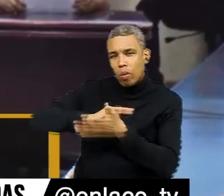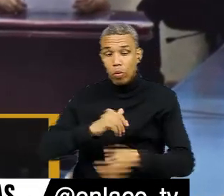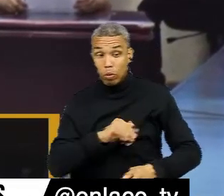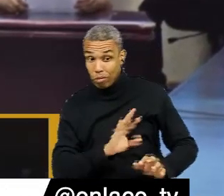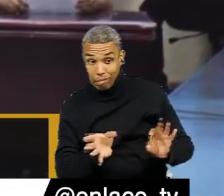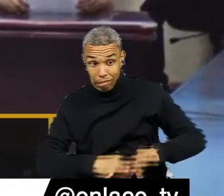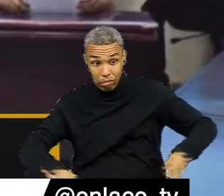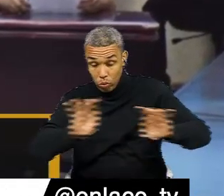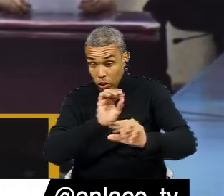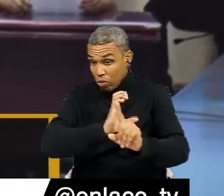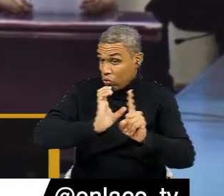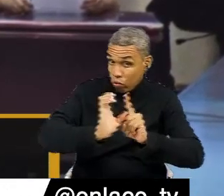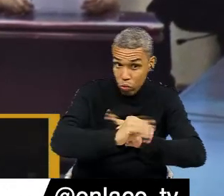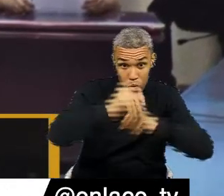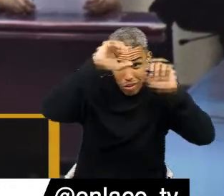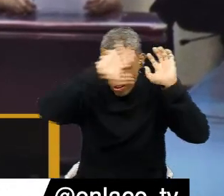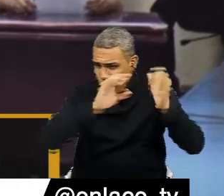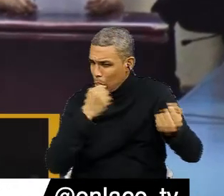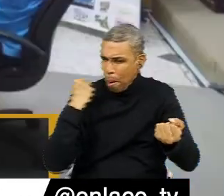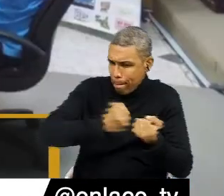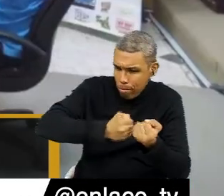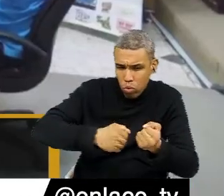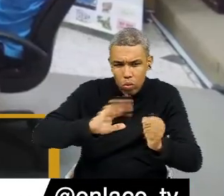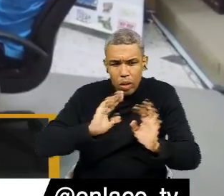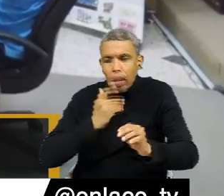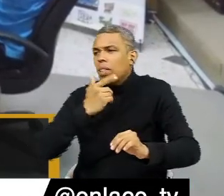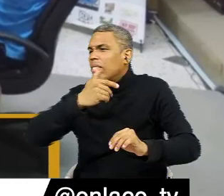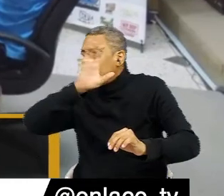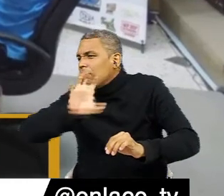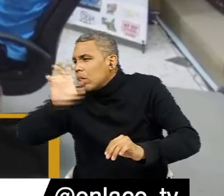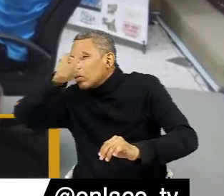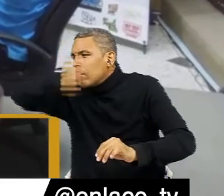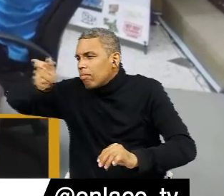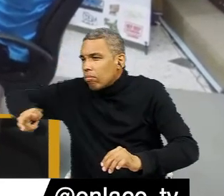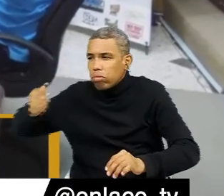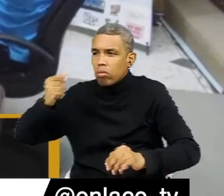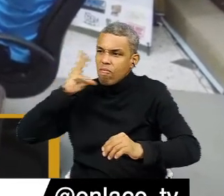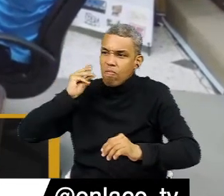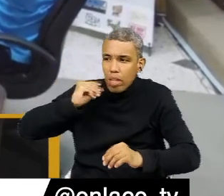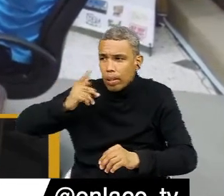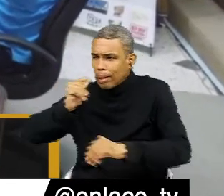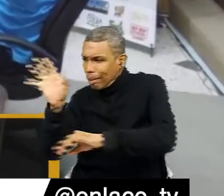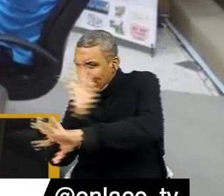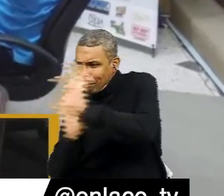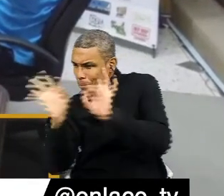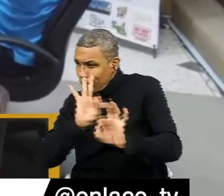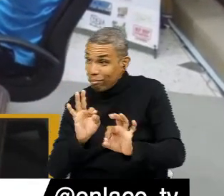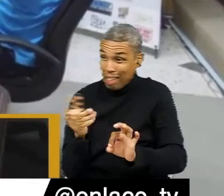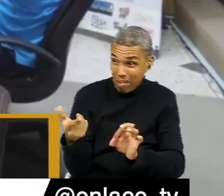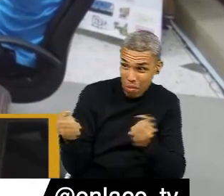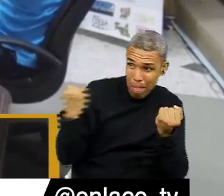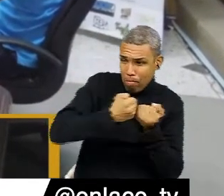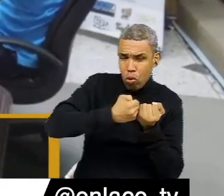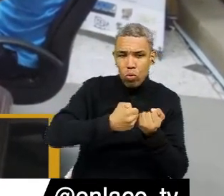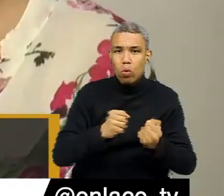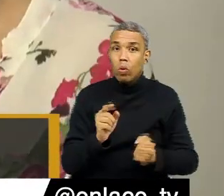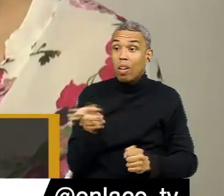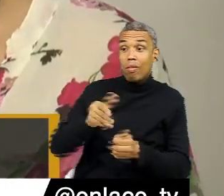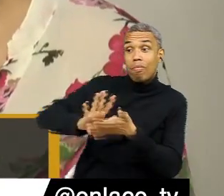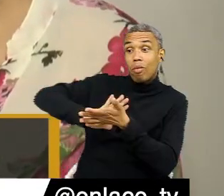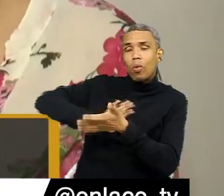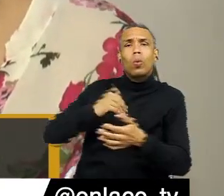cultura, el hecho de traer personas que le inyecten a Barranca Turismo, de traer personas que vengan y se queden en la ciudad y la conozcan, porque increíblemente todavía